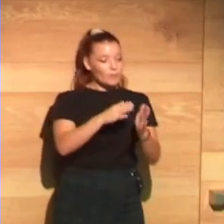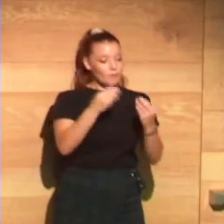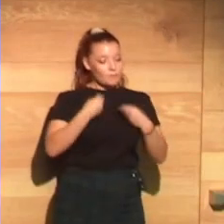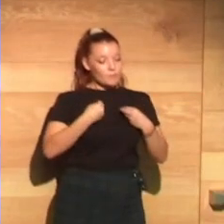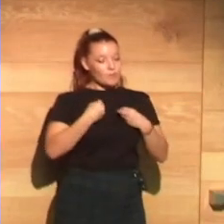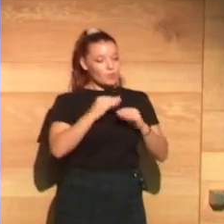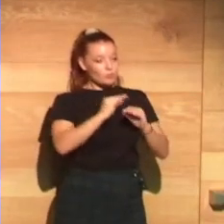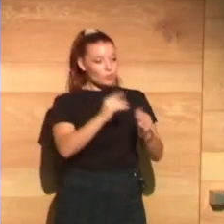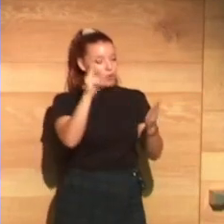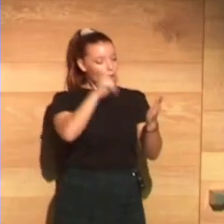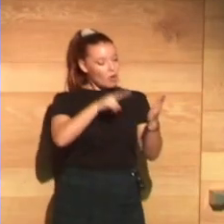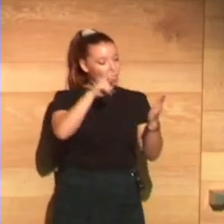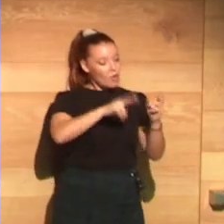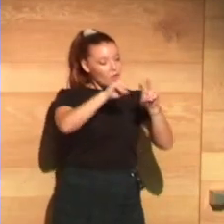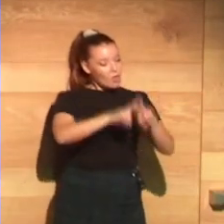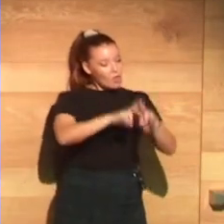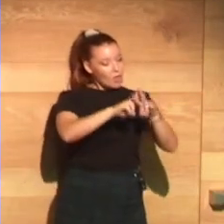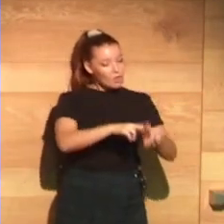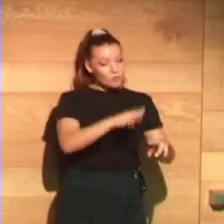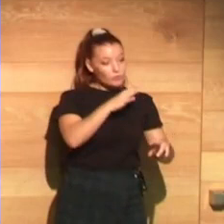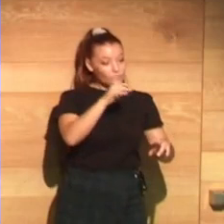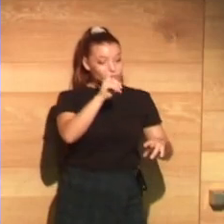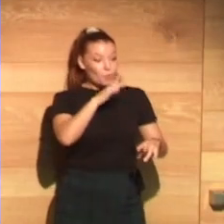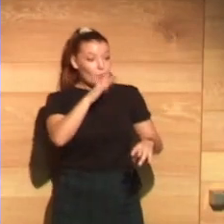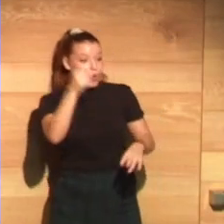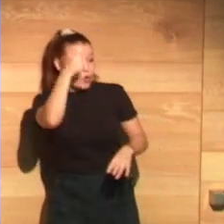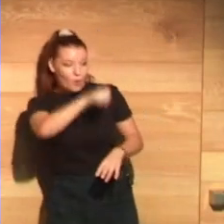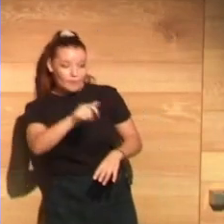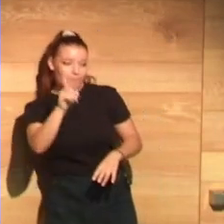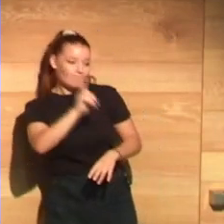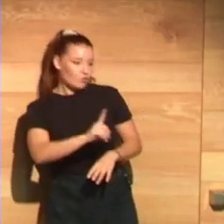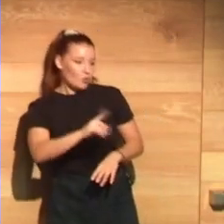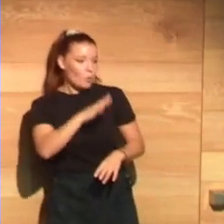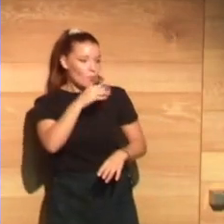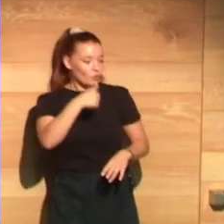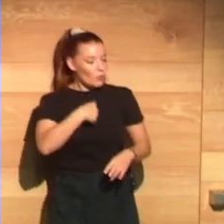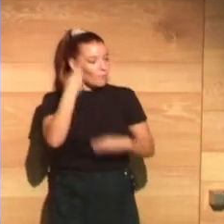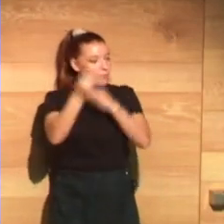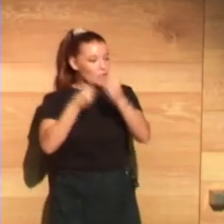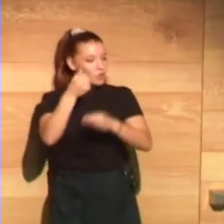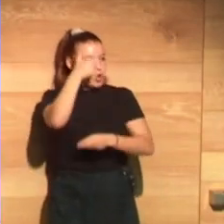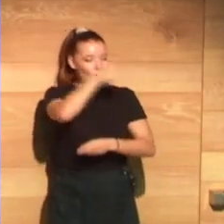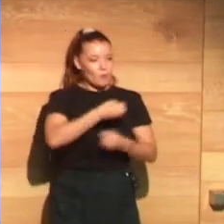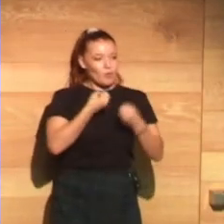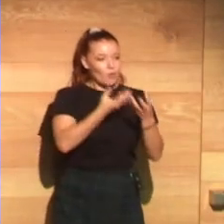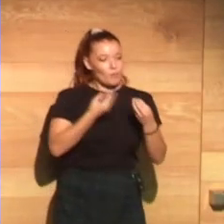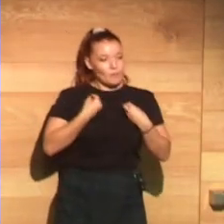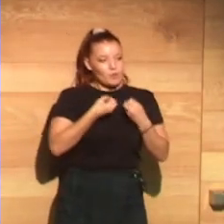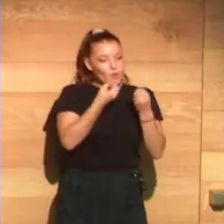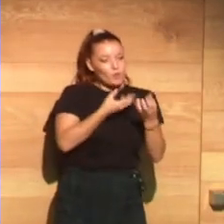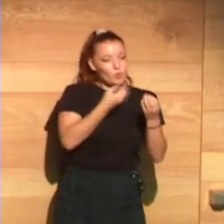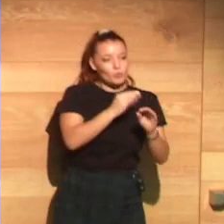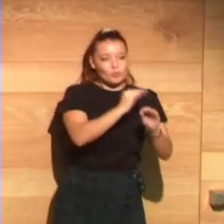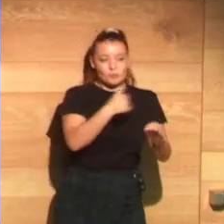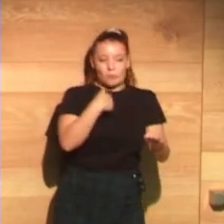Bowie, cuando empecé a leer sobre su vida, no logré empatizar con él como persona, no porque fuera hombre, de verdad, porque creo que podría hacer